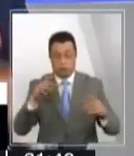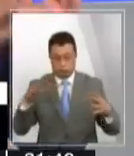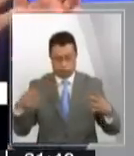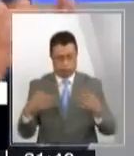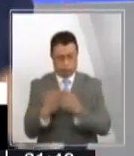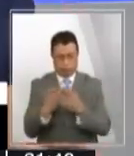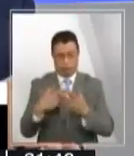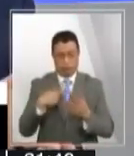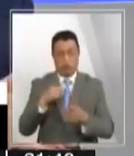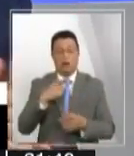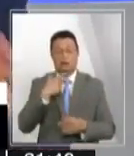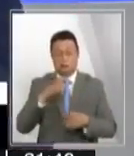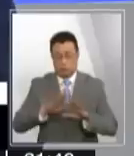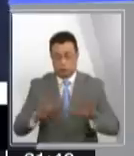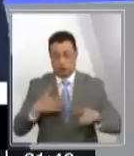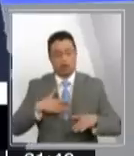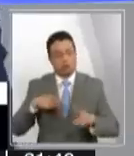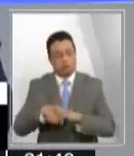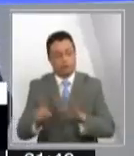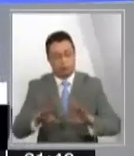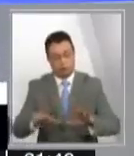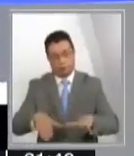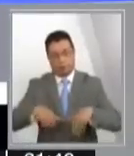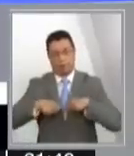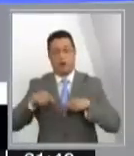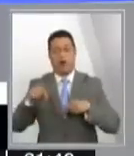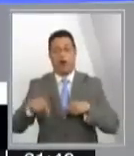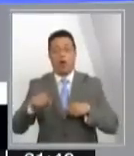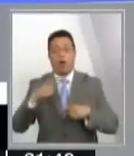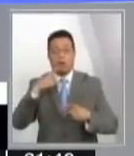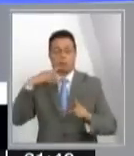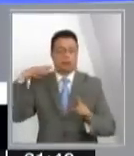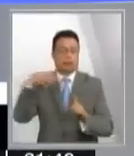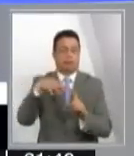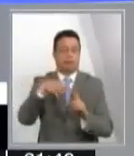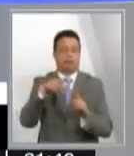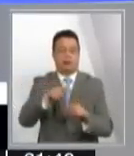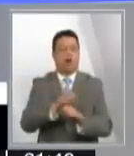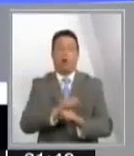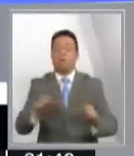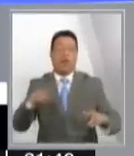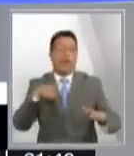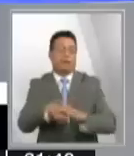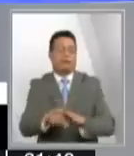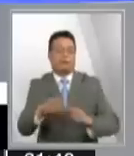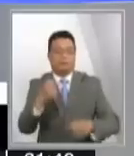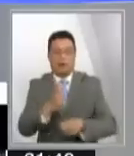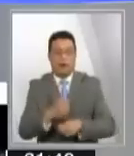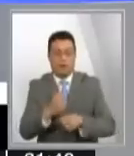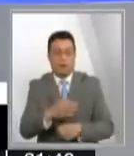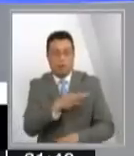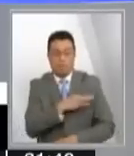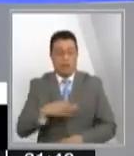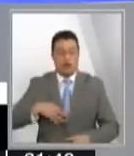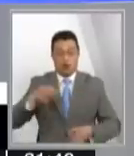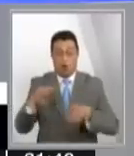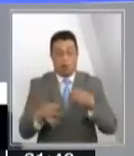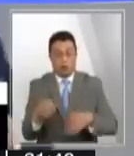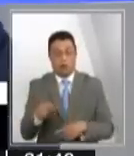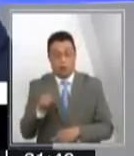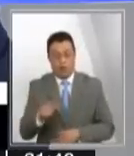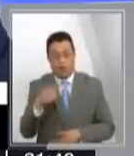cual se inhabilitaba, hoy día es un cuestionamiento a su capacidad de ejercer sus funciones como ministro de Justicia. Él